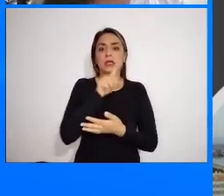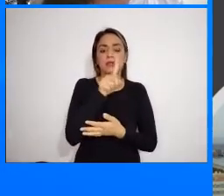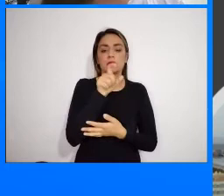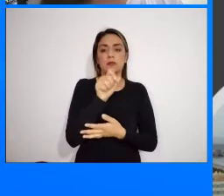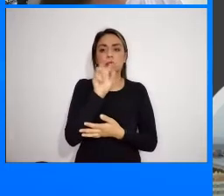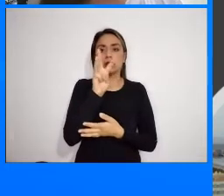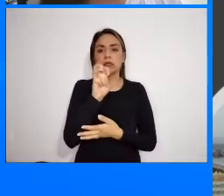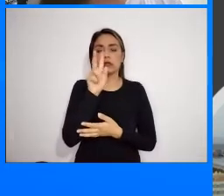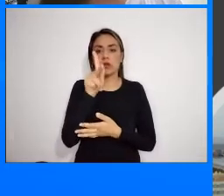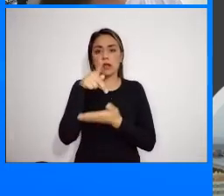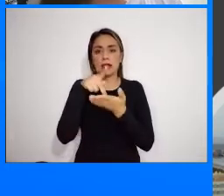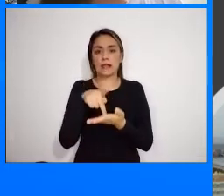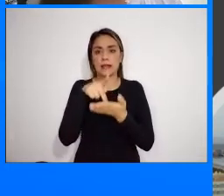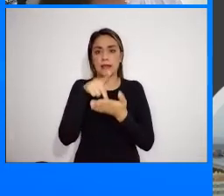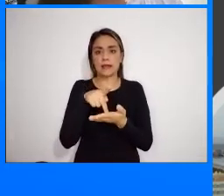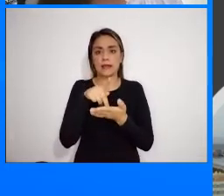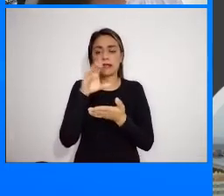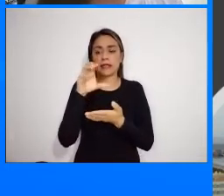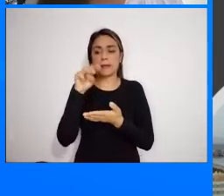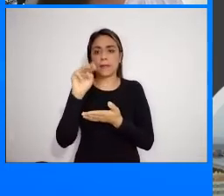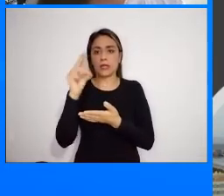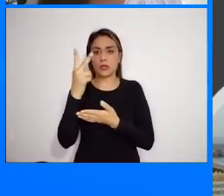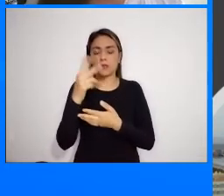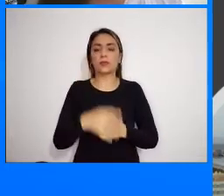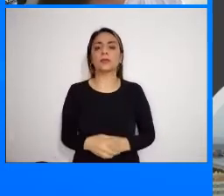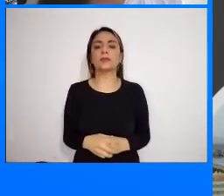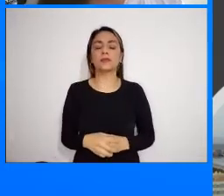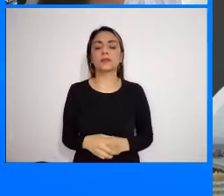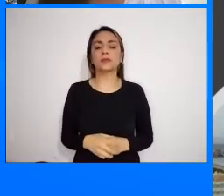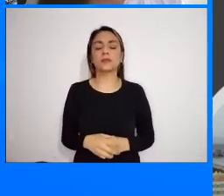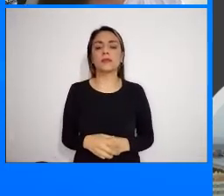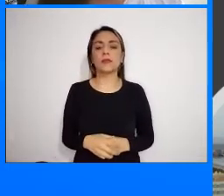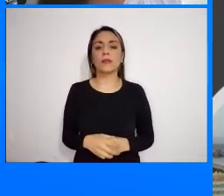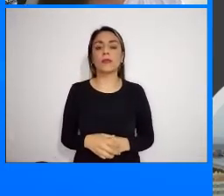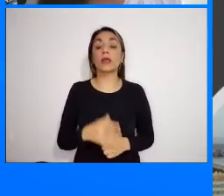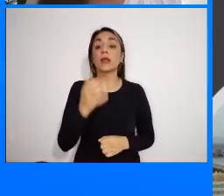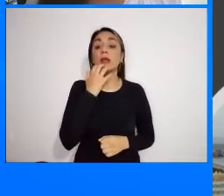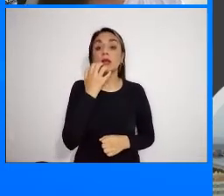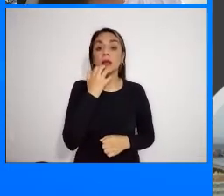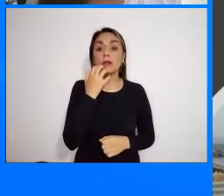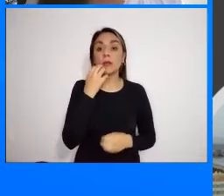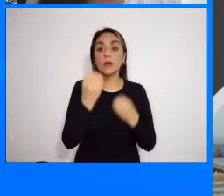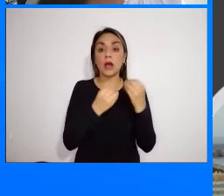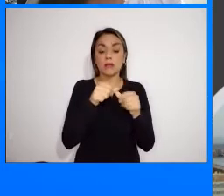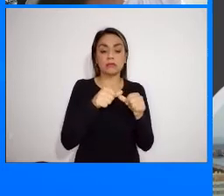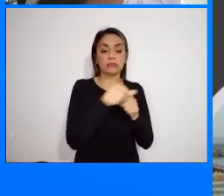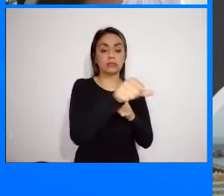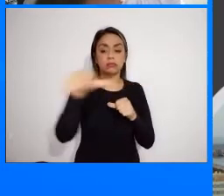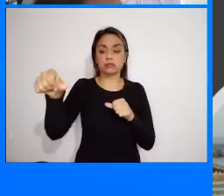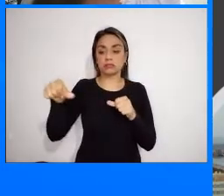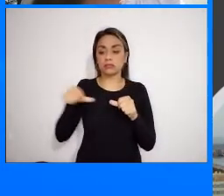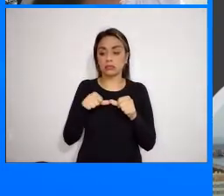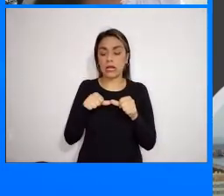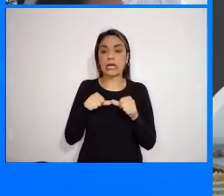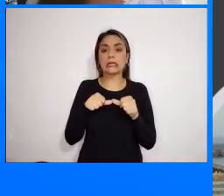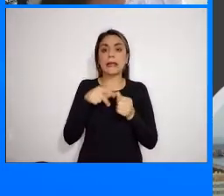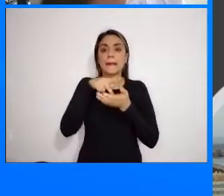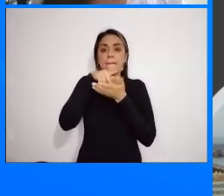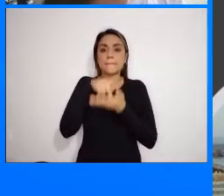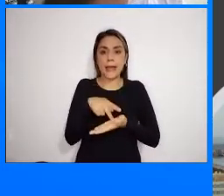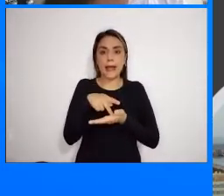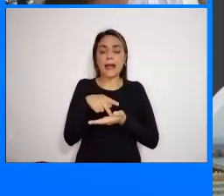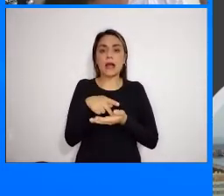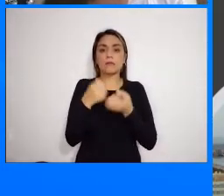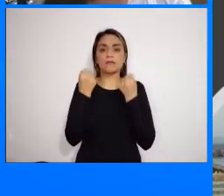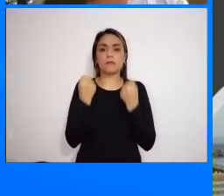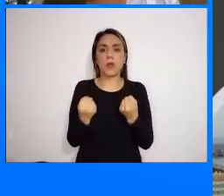0,82 kilogramos por centímetro cuadrado. Si se lleva a kilómetros cuadrados, esta presión se